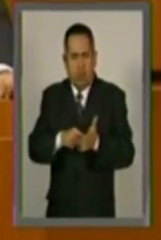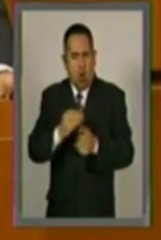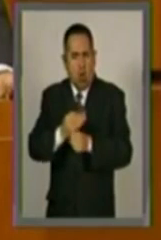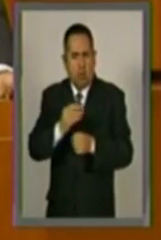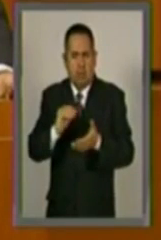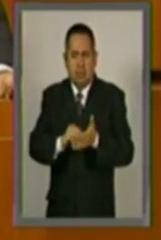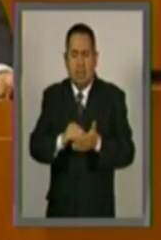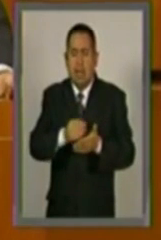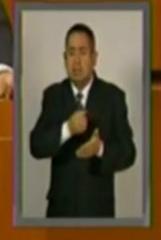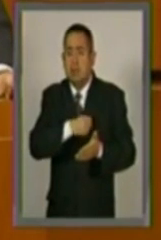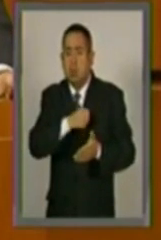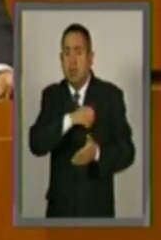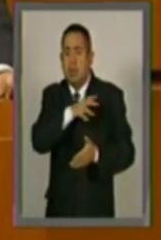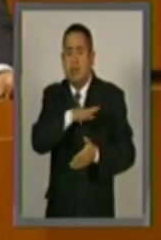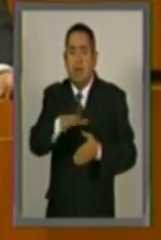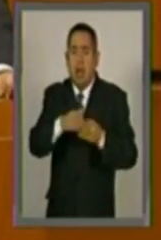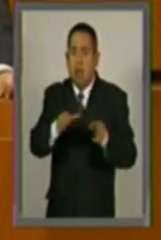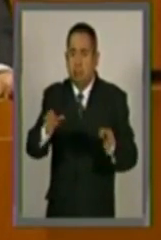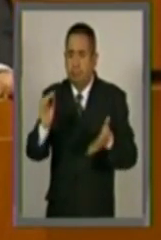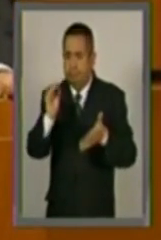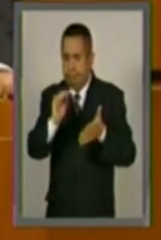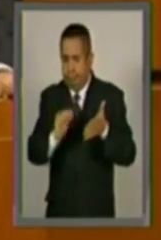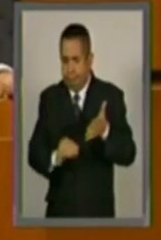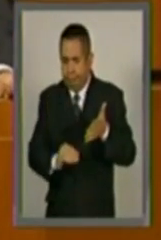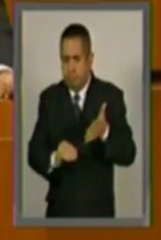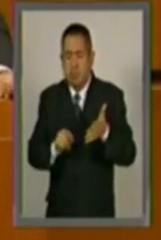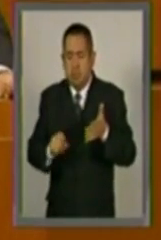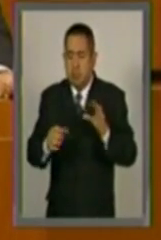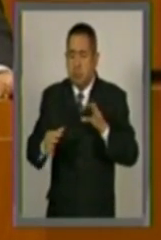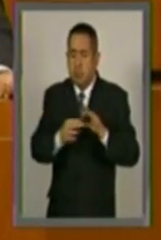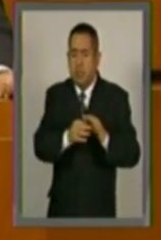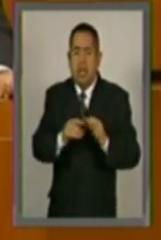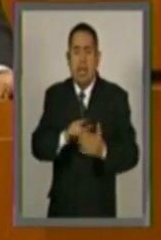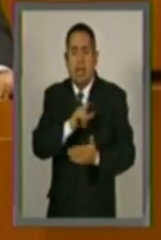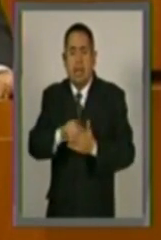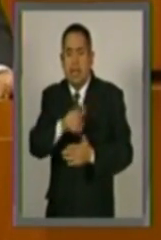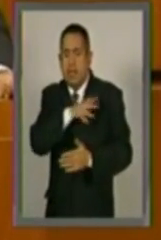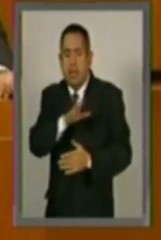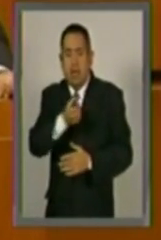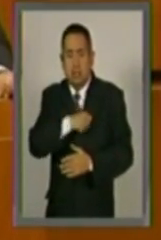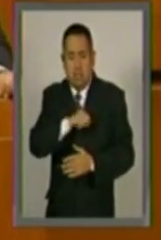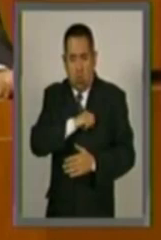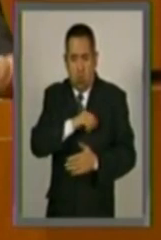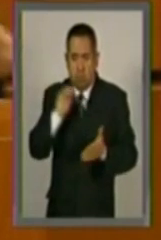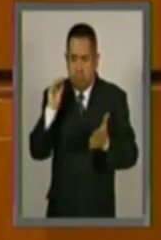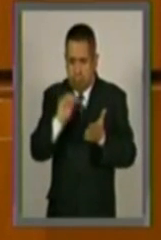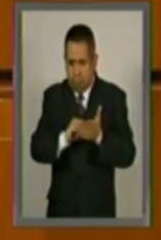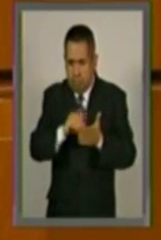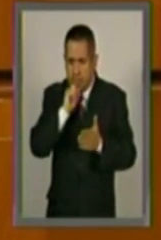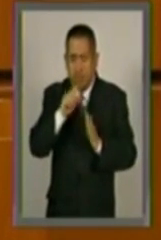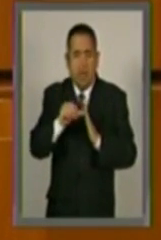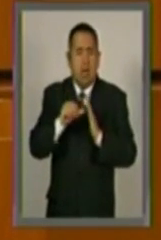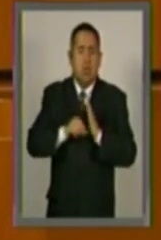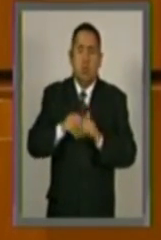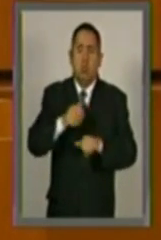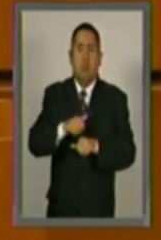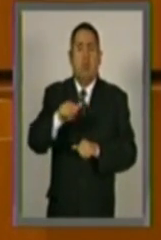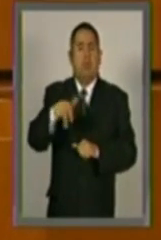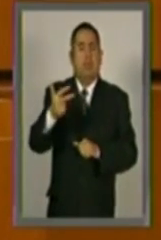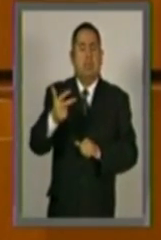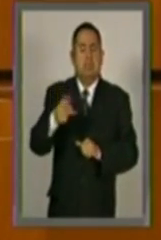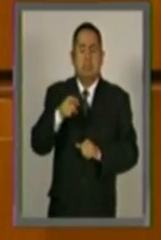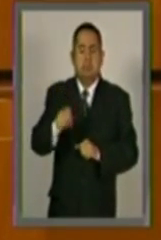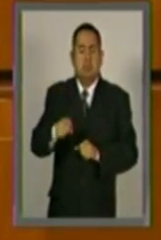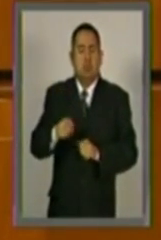de salubridad general armonizando el término con la ley general de salud e incluirlo en el artículo 13 como